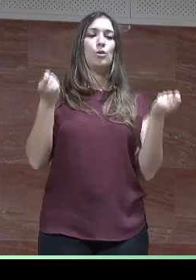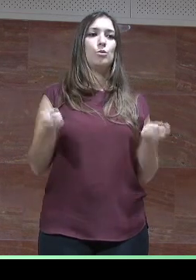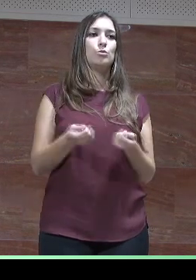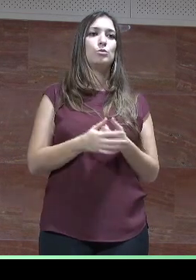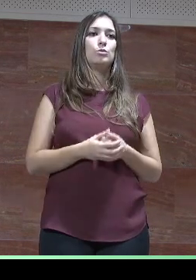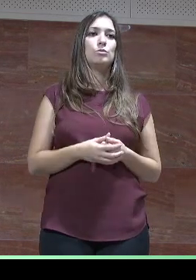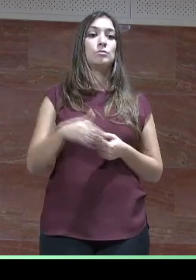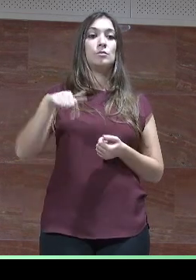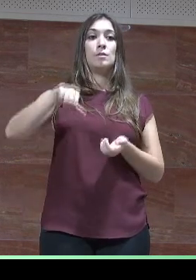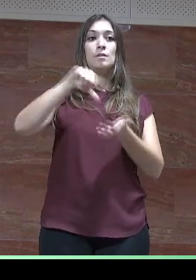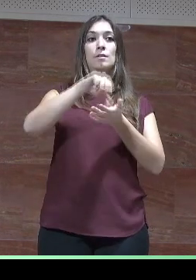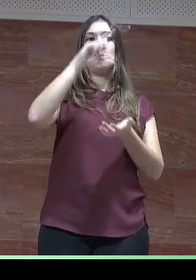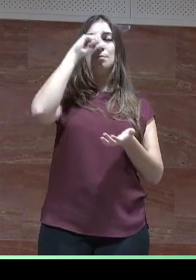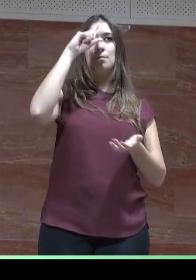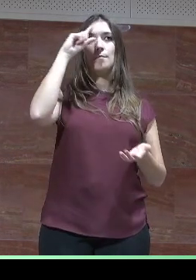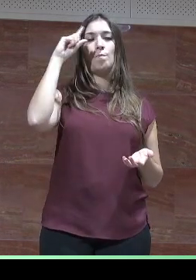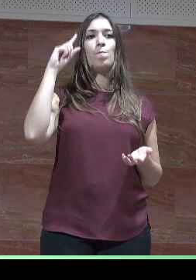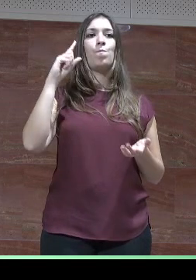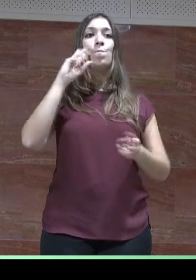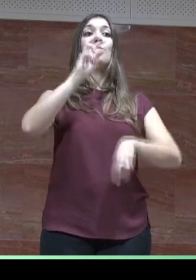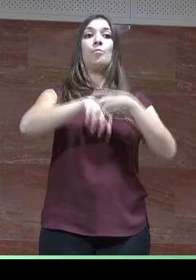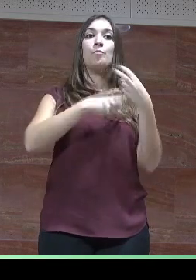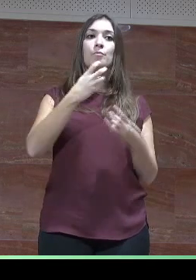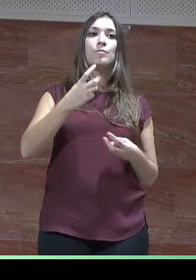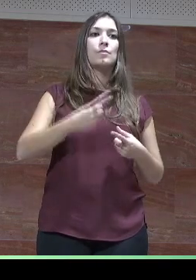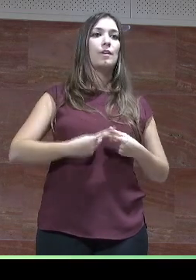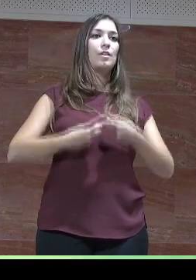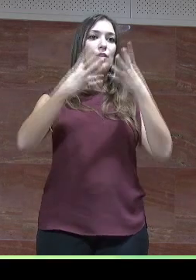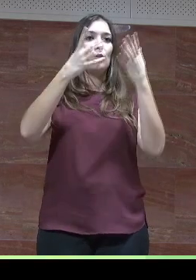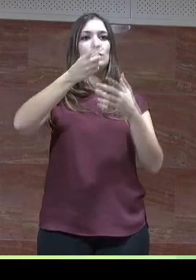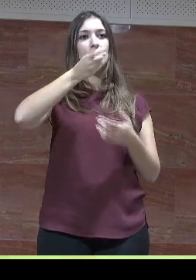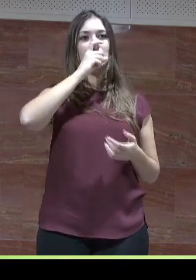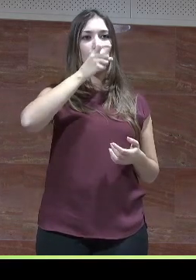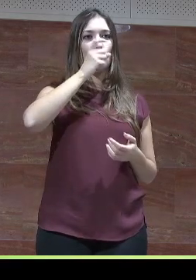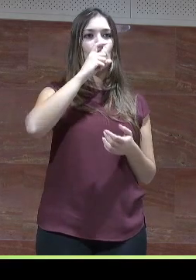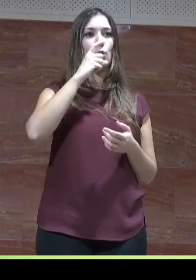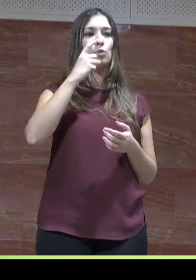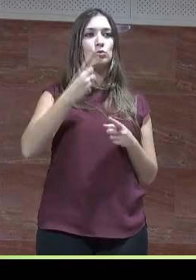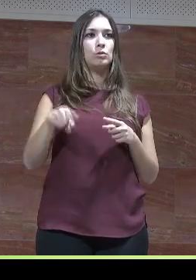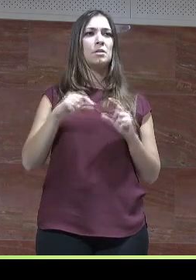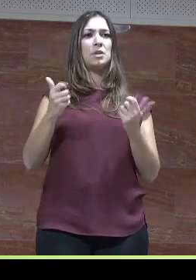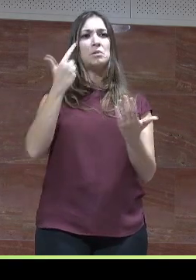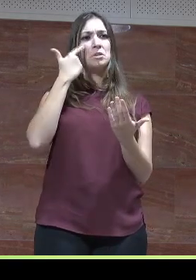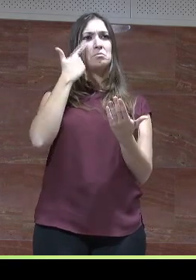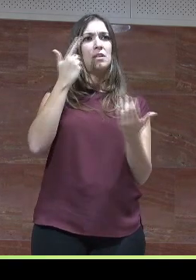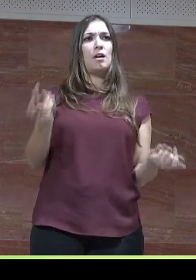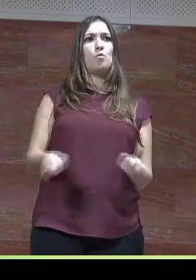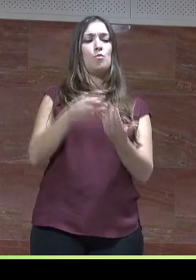aquí en el centro de Madrid, que a renovación de edificios antiguos y todo eso, y